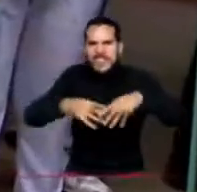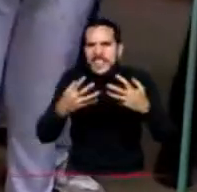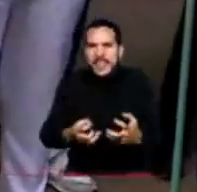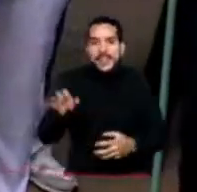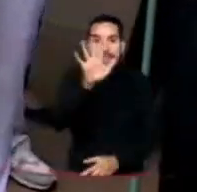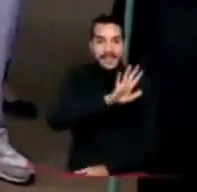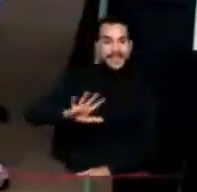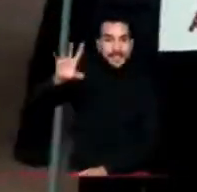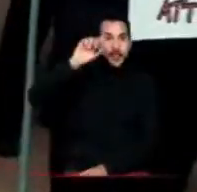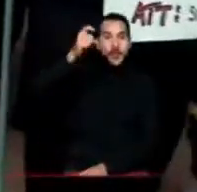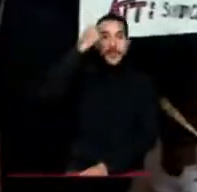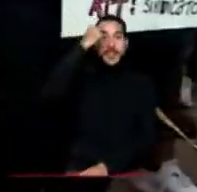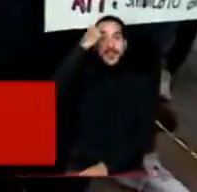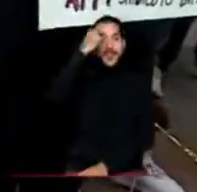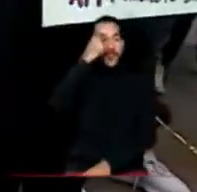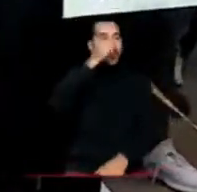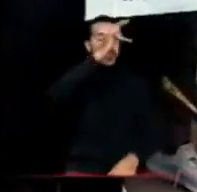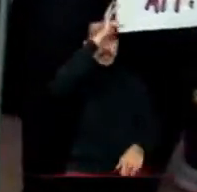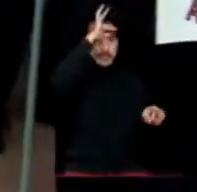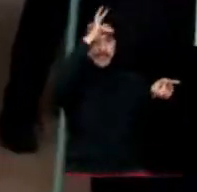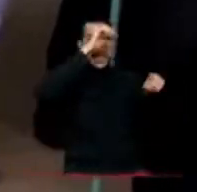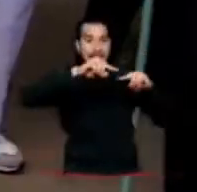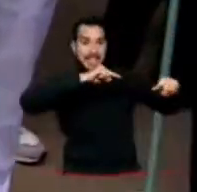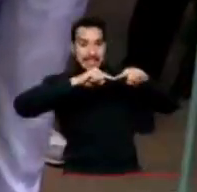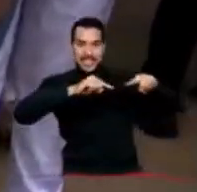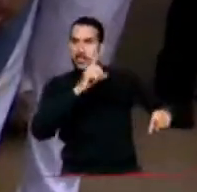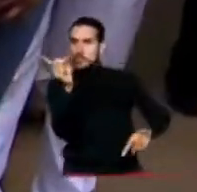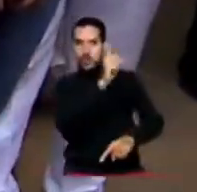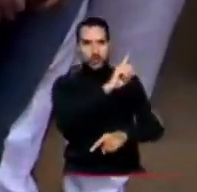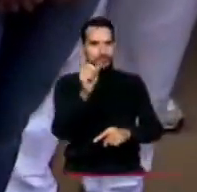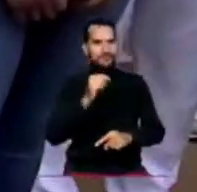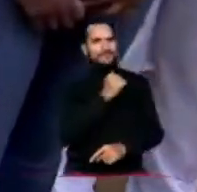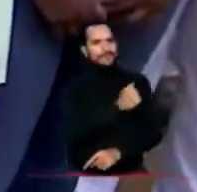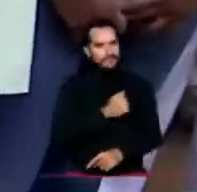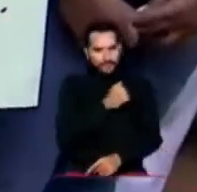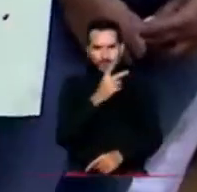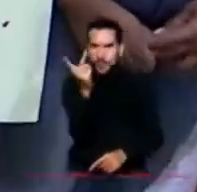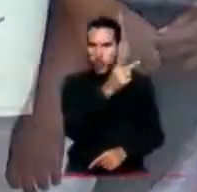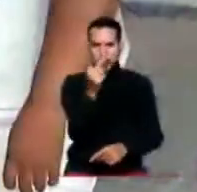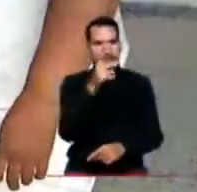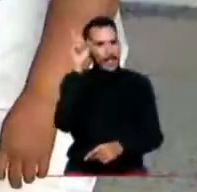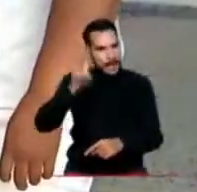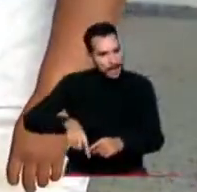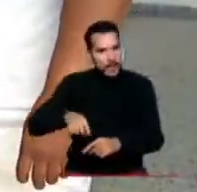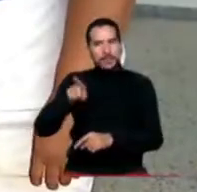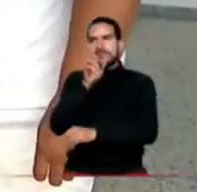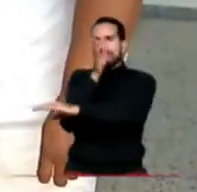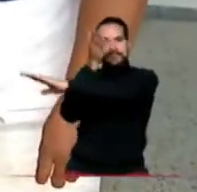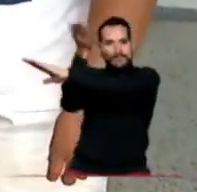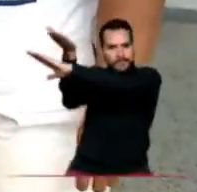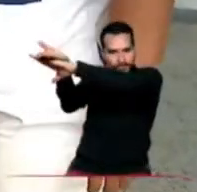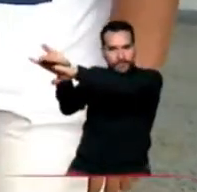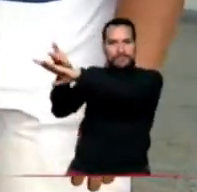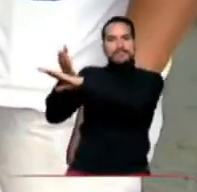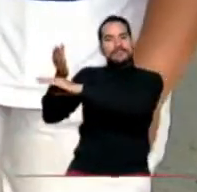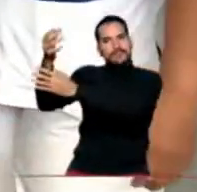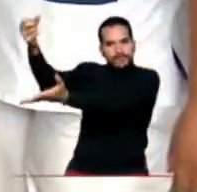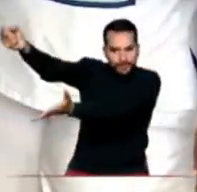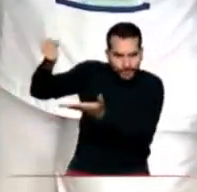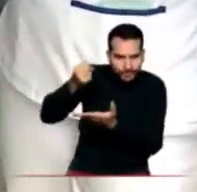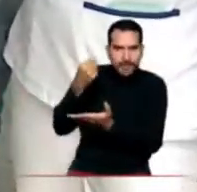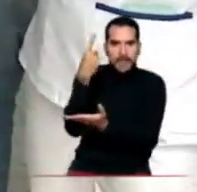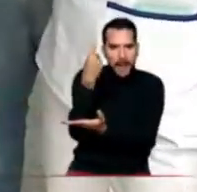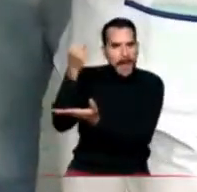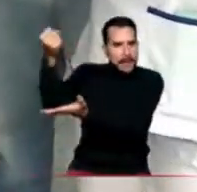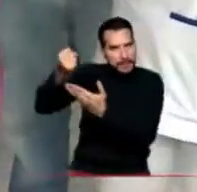hospital puedan hacer su trámite respectivo para el salario de los trabajadores y para los respectivos